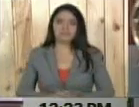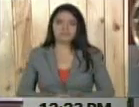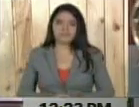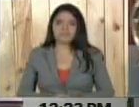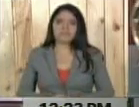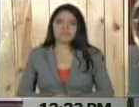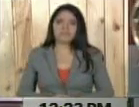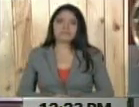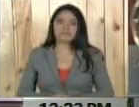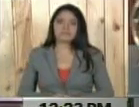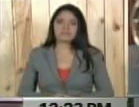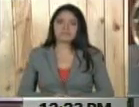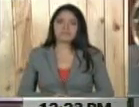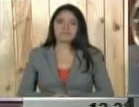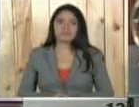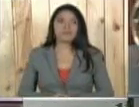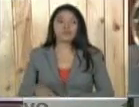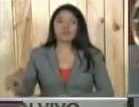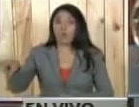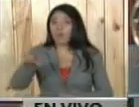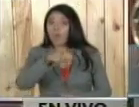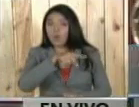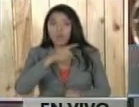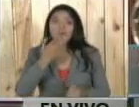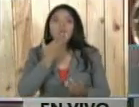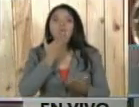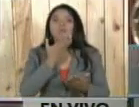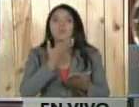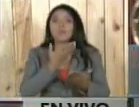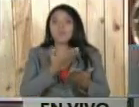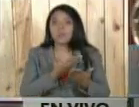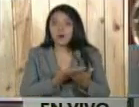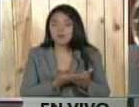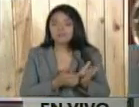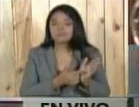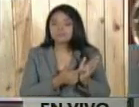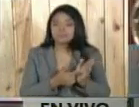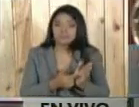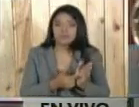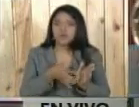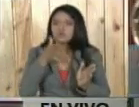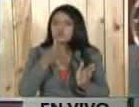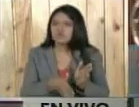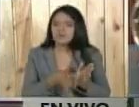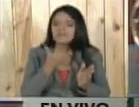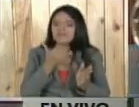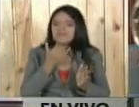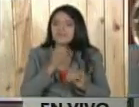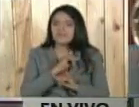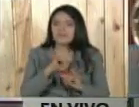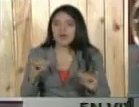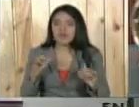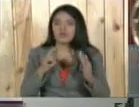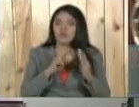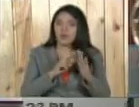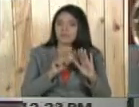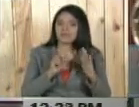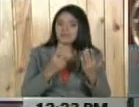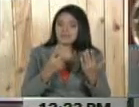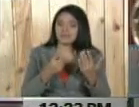haga un conjunto de recomendaciones, propuestas, sobre ya al final 2016 de este